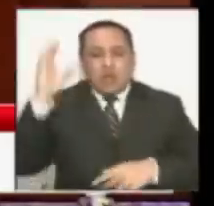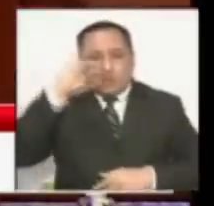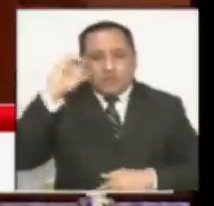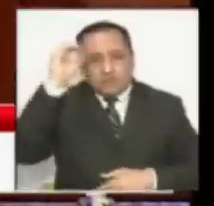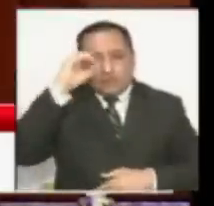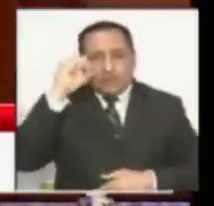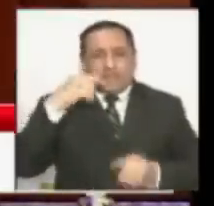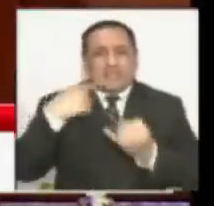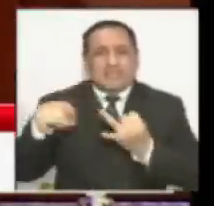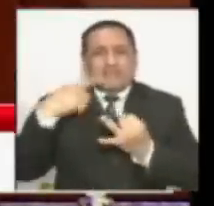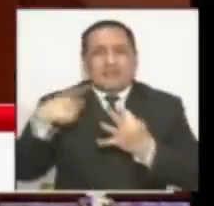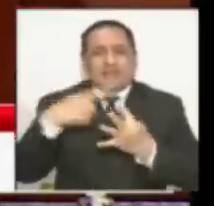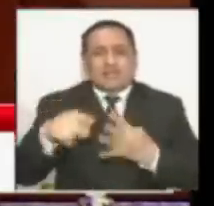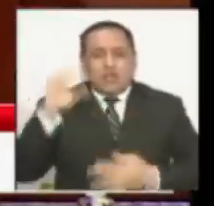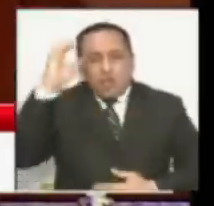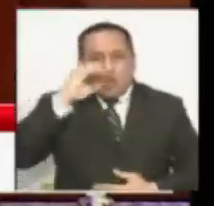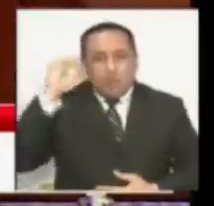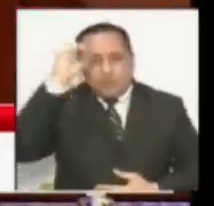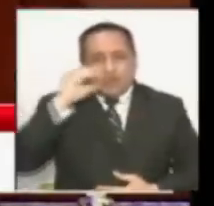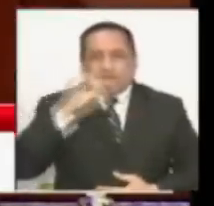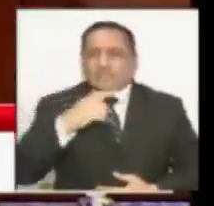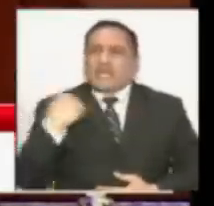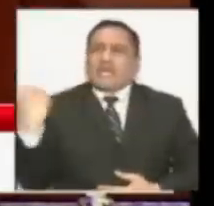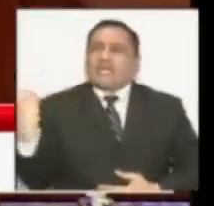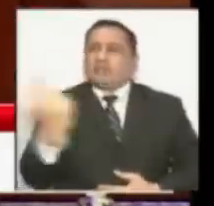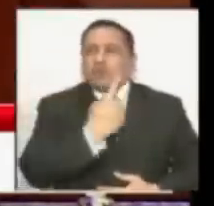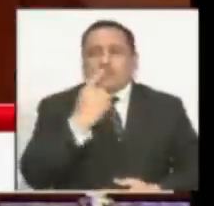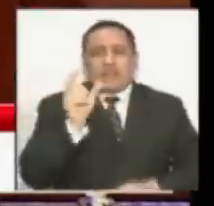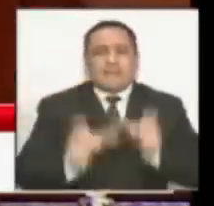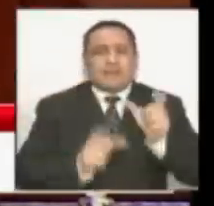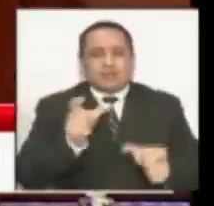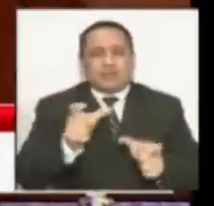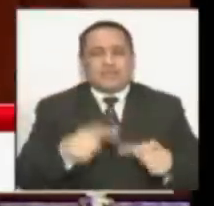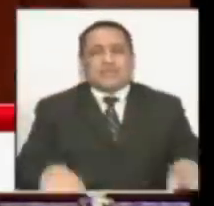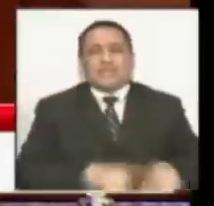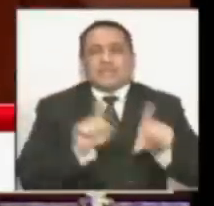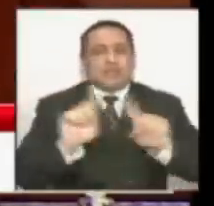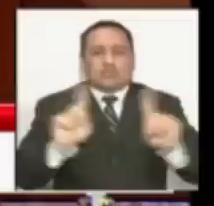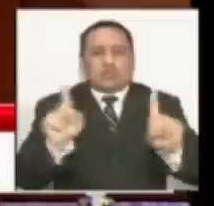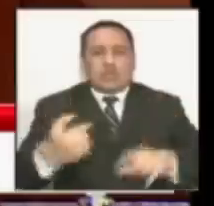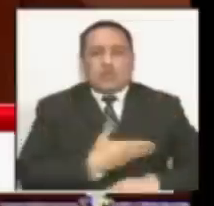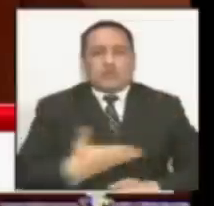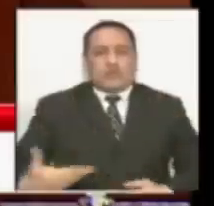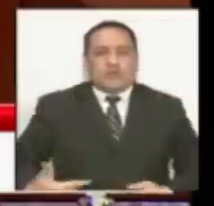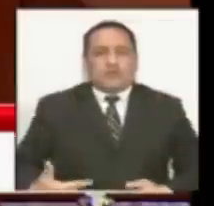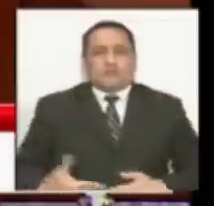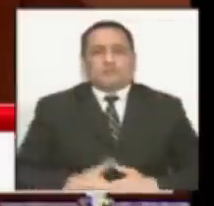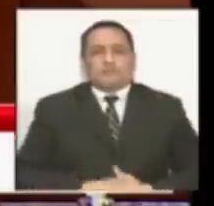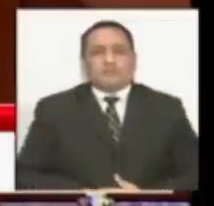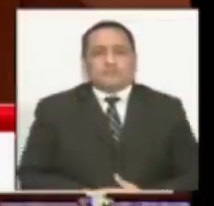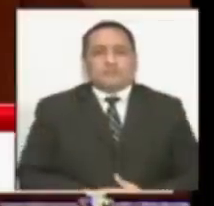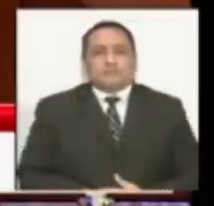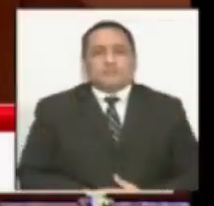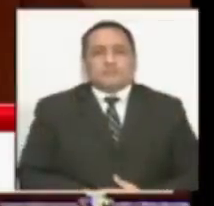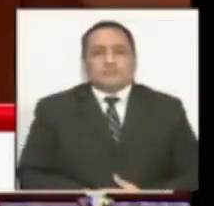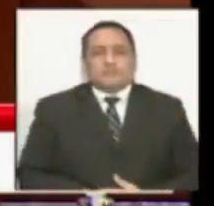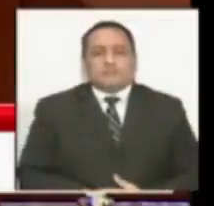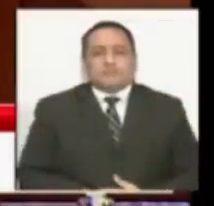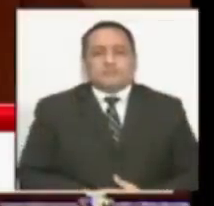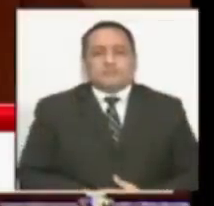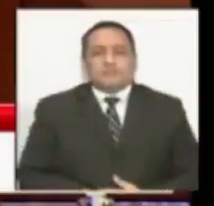opinión y los diferentes puntos de vista de toda la ciudadanía y no del gobierno.